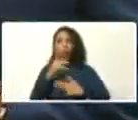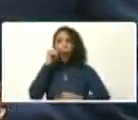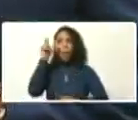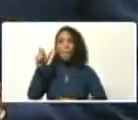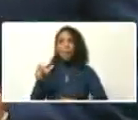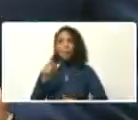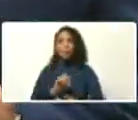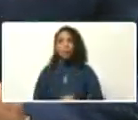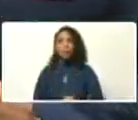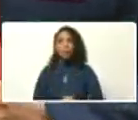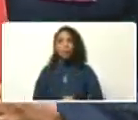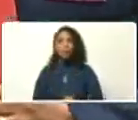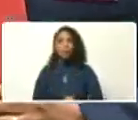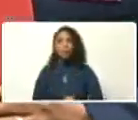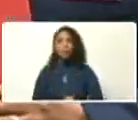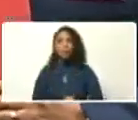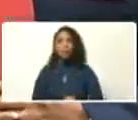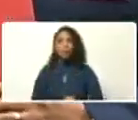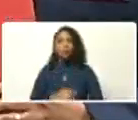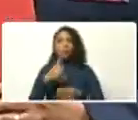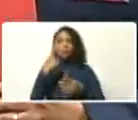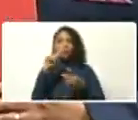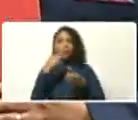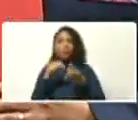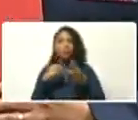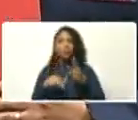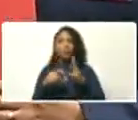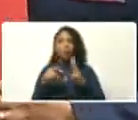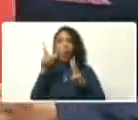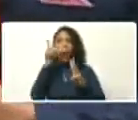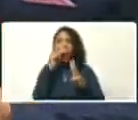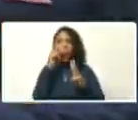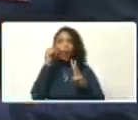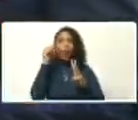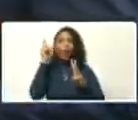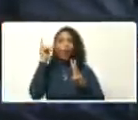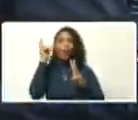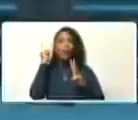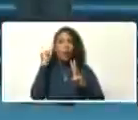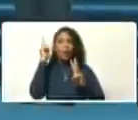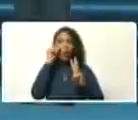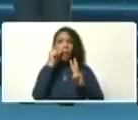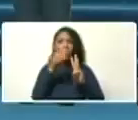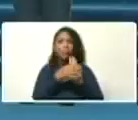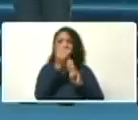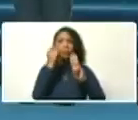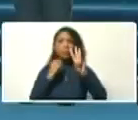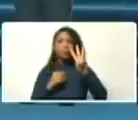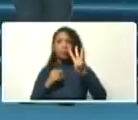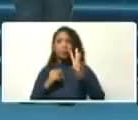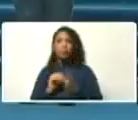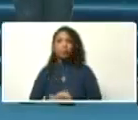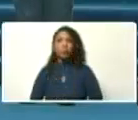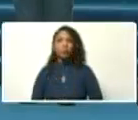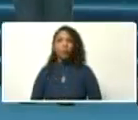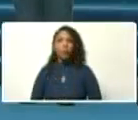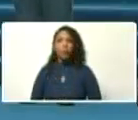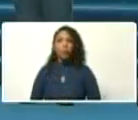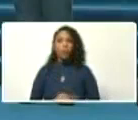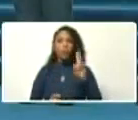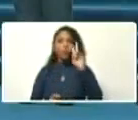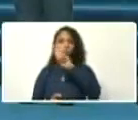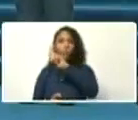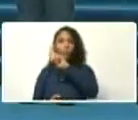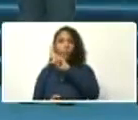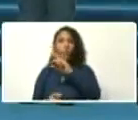Flores, José Rodríguez, Betseré Piñango, integra el equipo Gabriel Fuentes y Marlin Dalila Cabaniel. Vemos allí